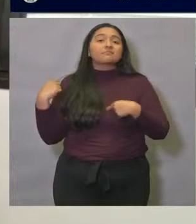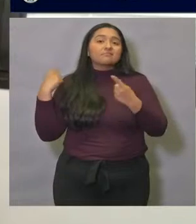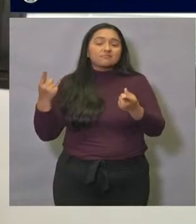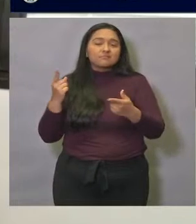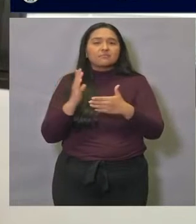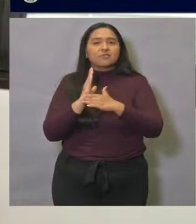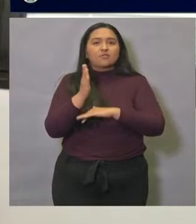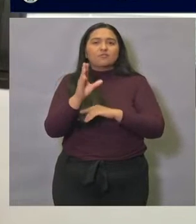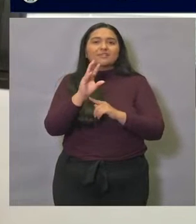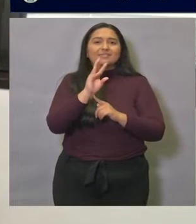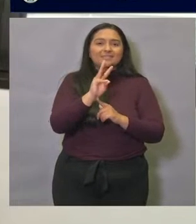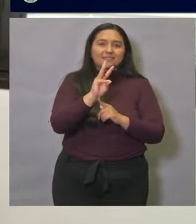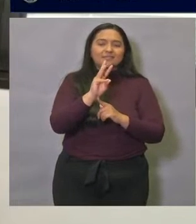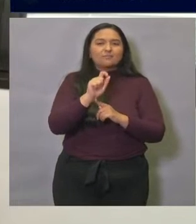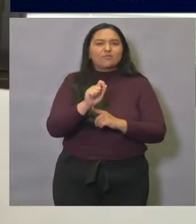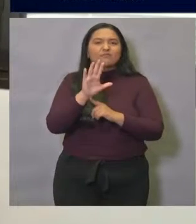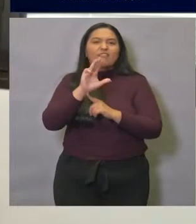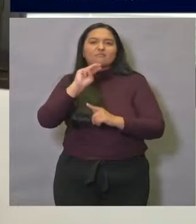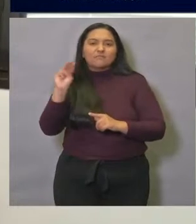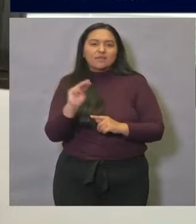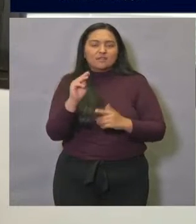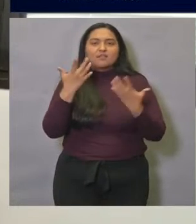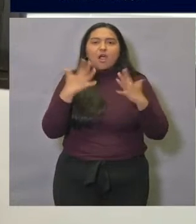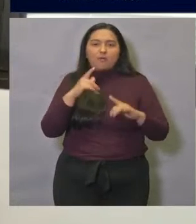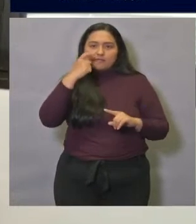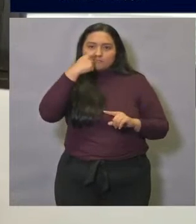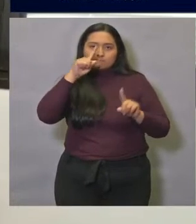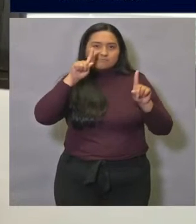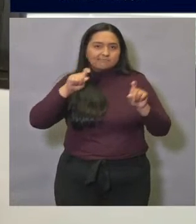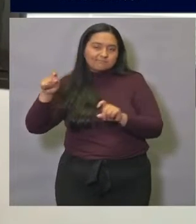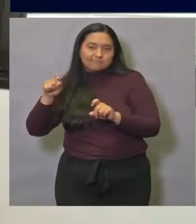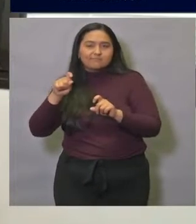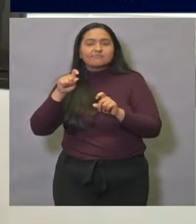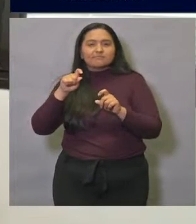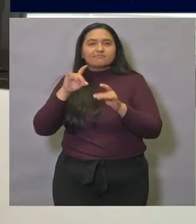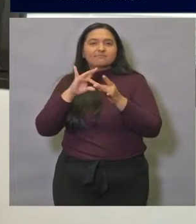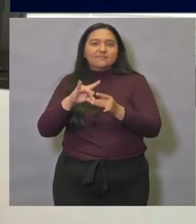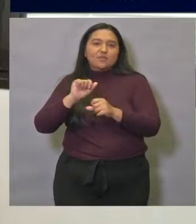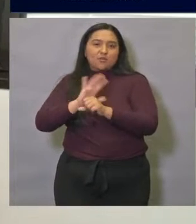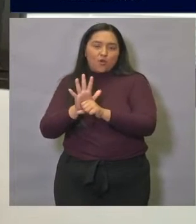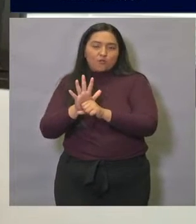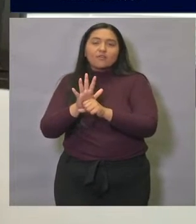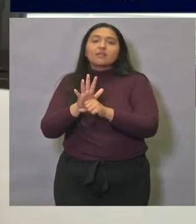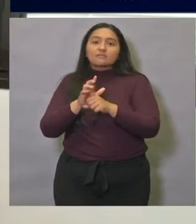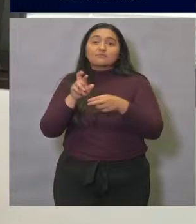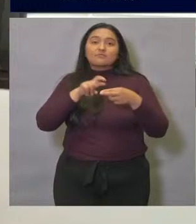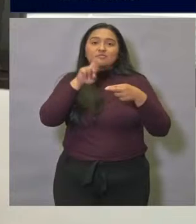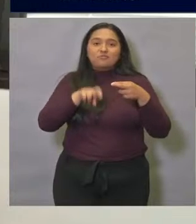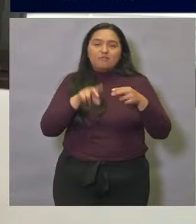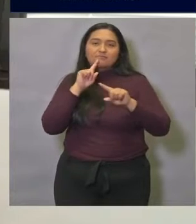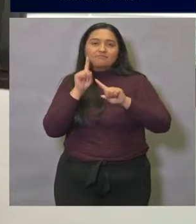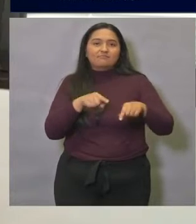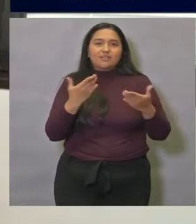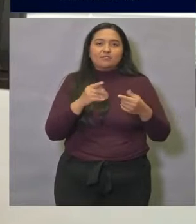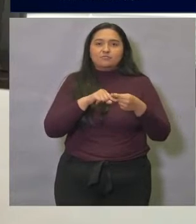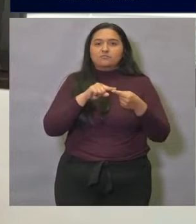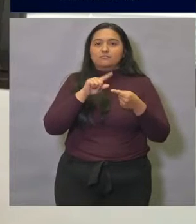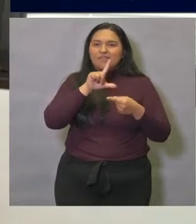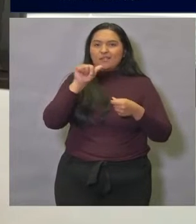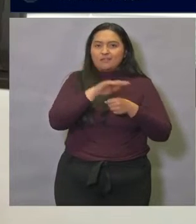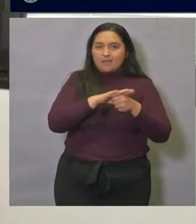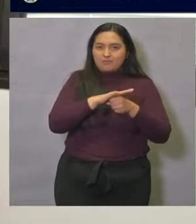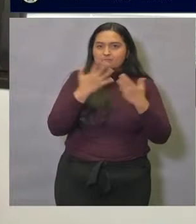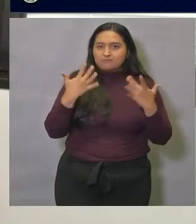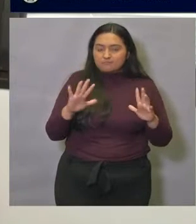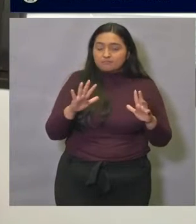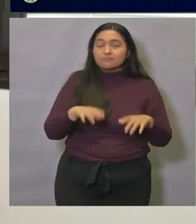6,5 millones de personas se han hecho la prueba de COVID-19 y se han informado los resultados al condado de Los Ángeles. La